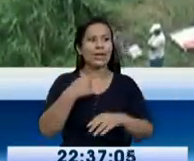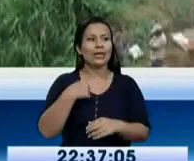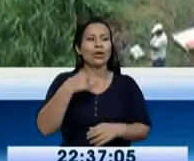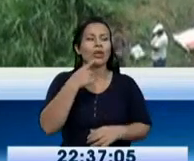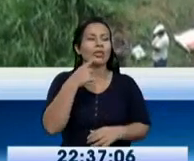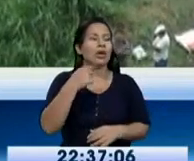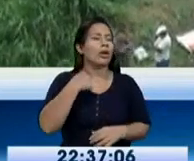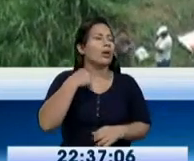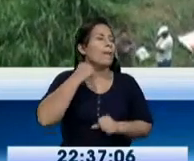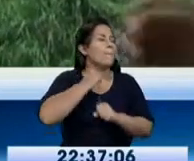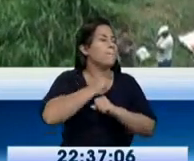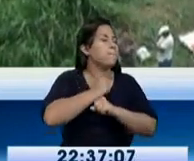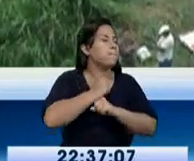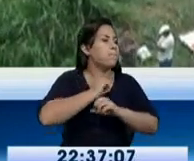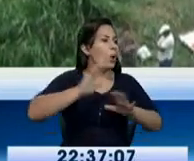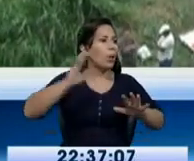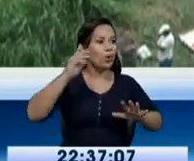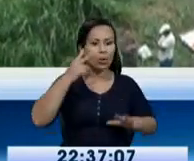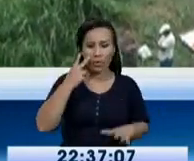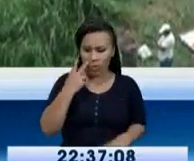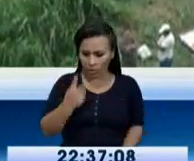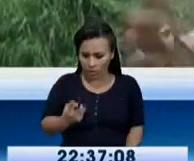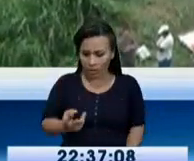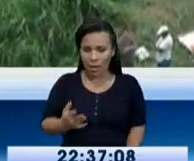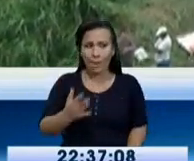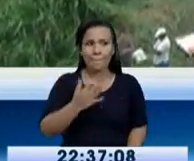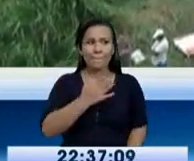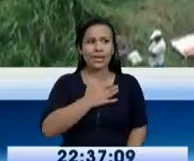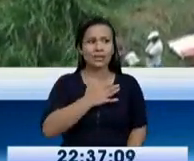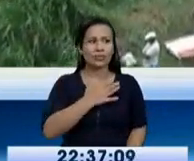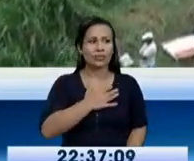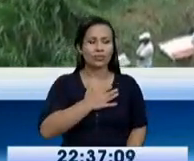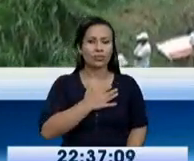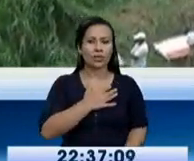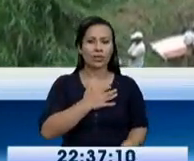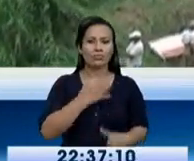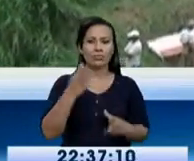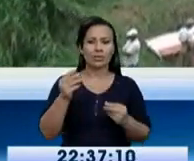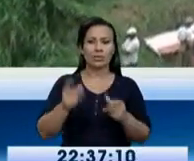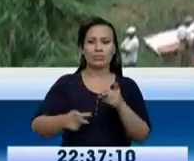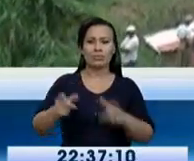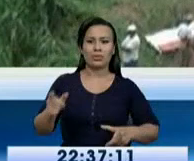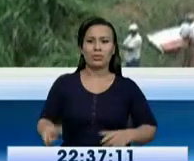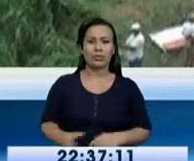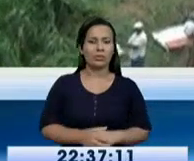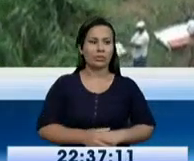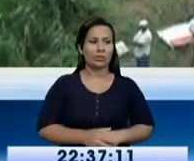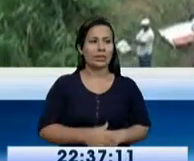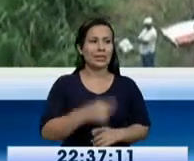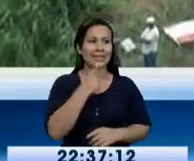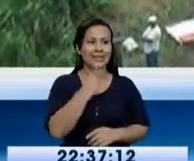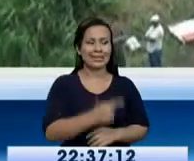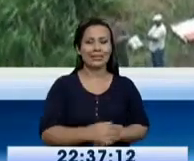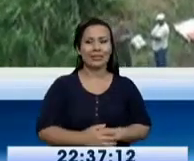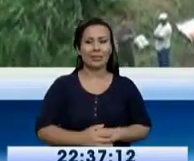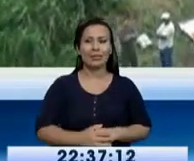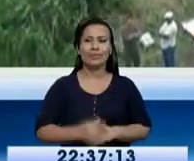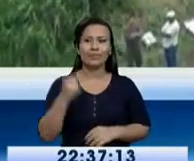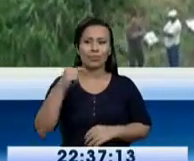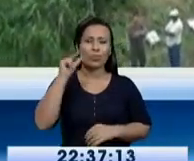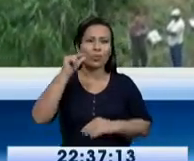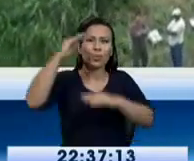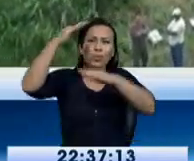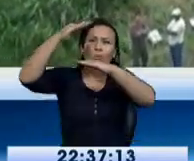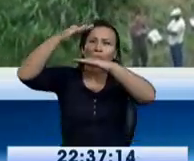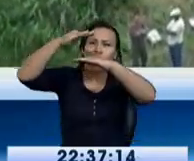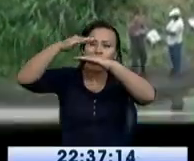yo dije, ese avión. Y ahí se fue. Yo me asusté, pues nosotros nos tuvimos que abrirnos porque ya pues el ver que venía ese avión casi un poco bajo y vuelta